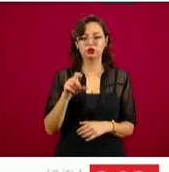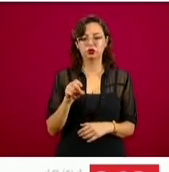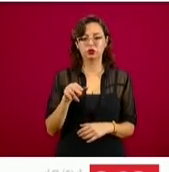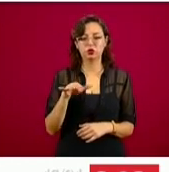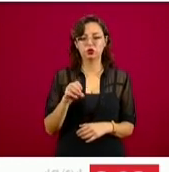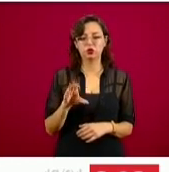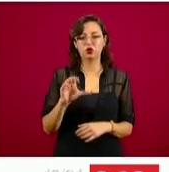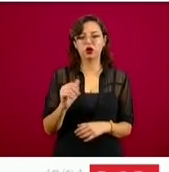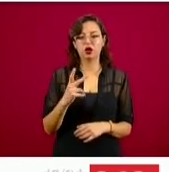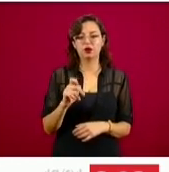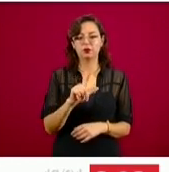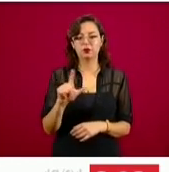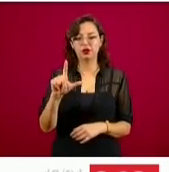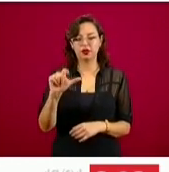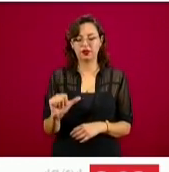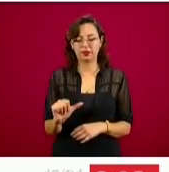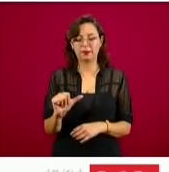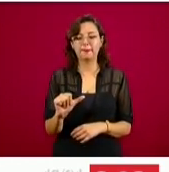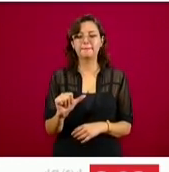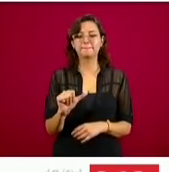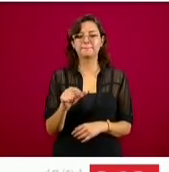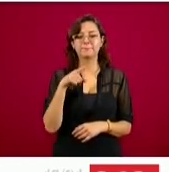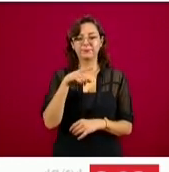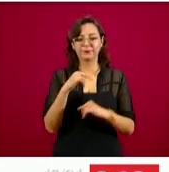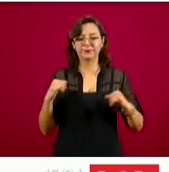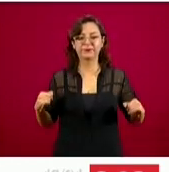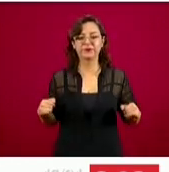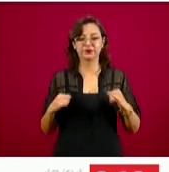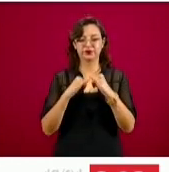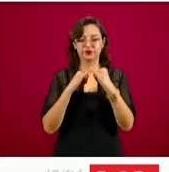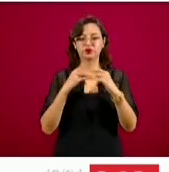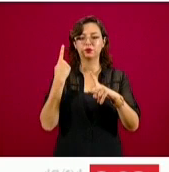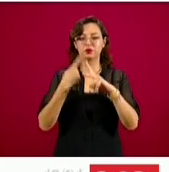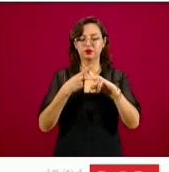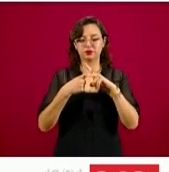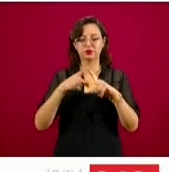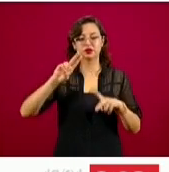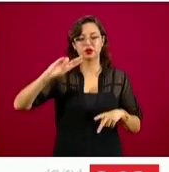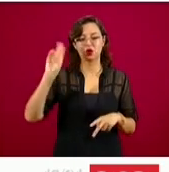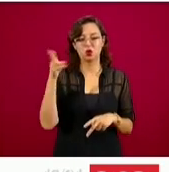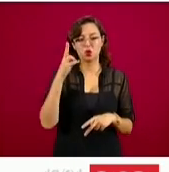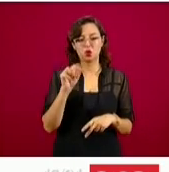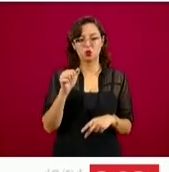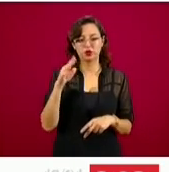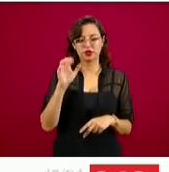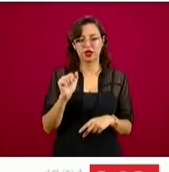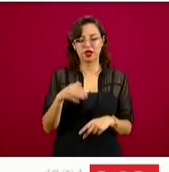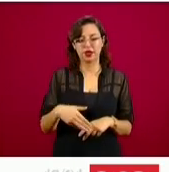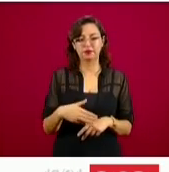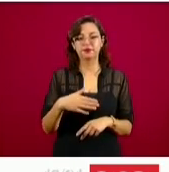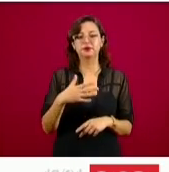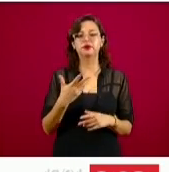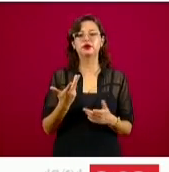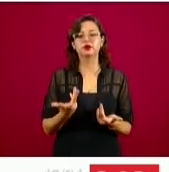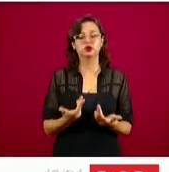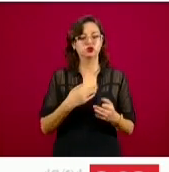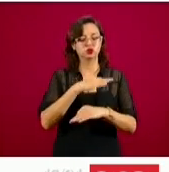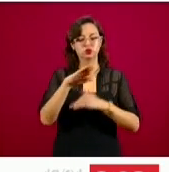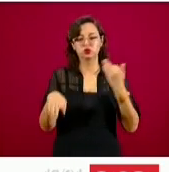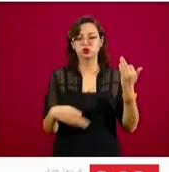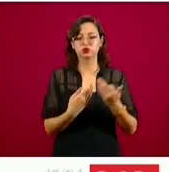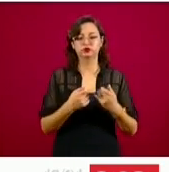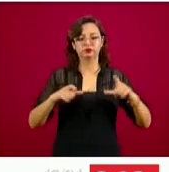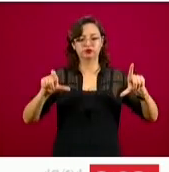que también, bueno, él es del Instituto de Matemáticas de la UNAM. Las representaciones gráficas y